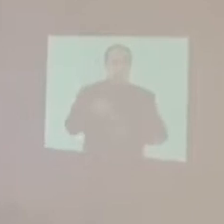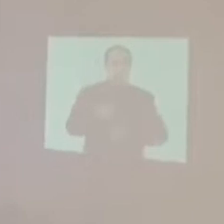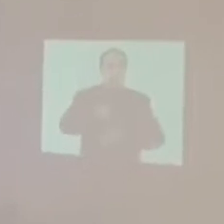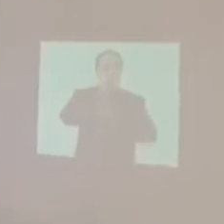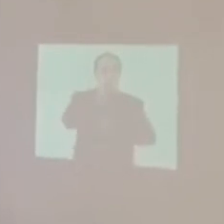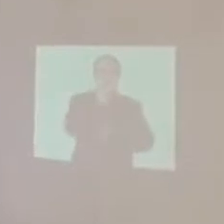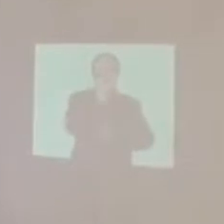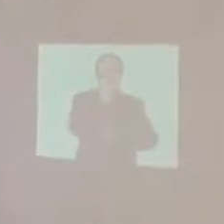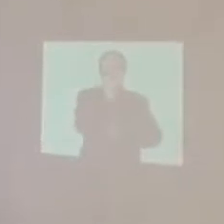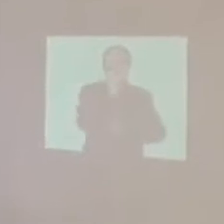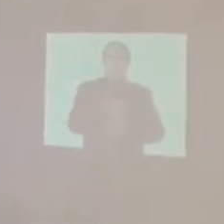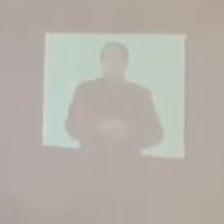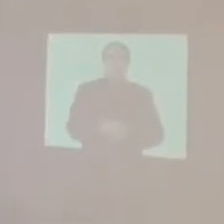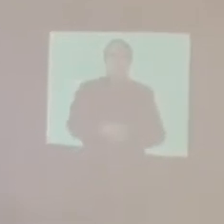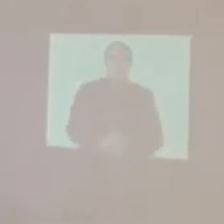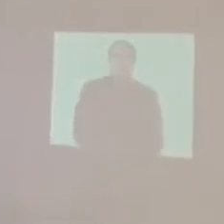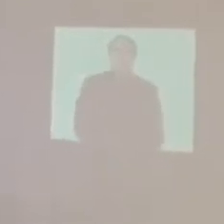sin intermediarios.